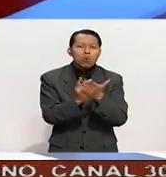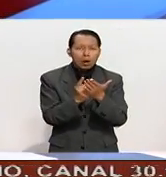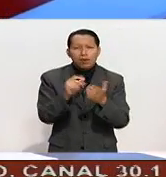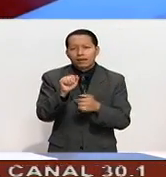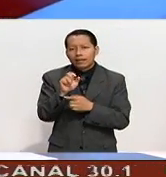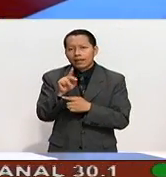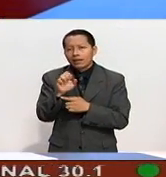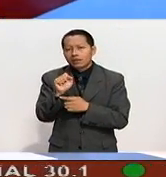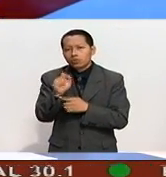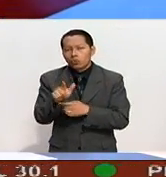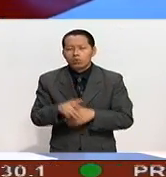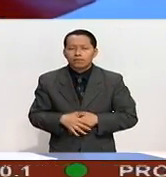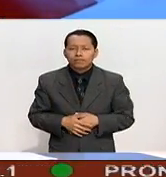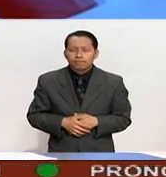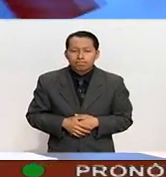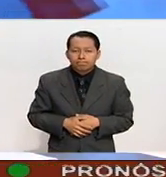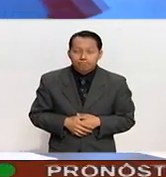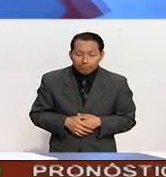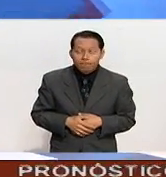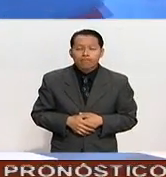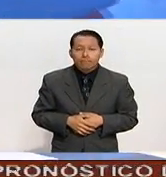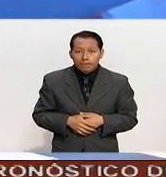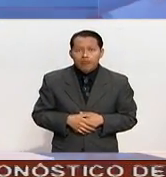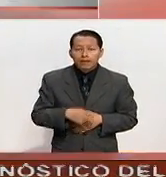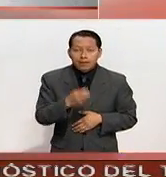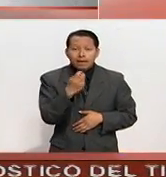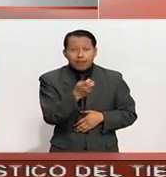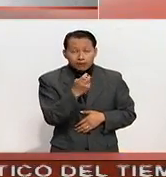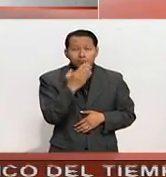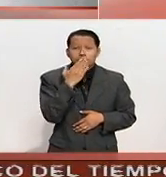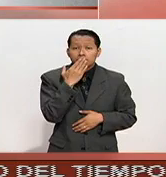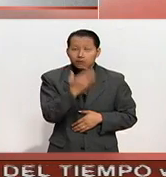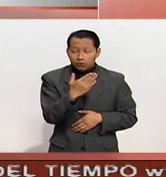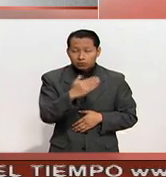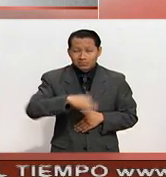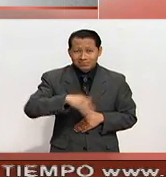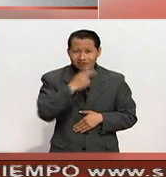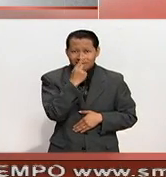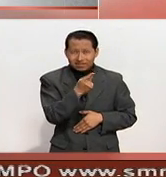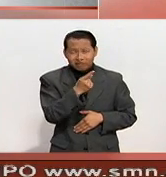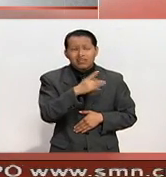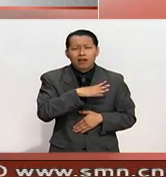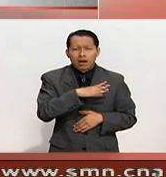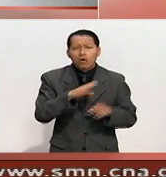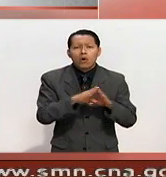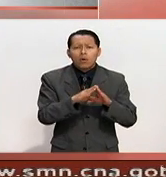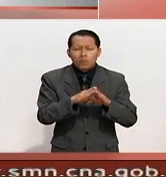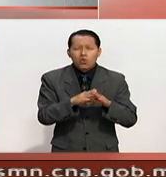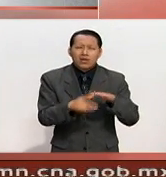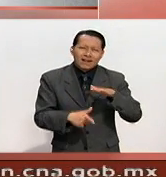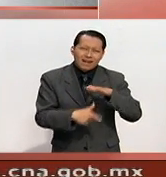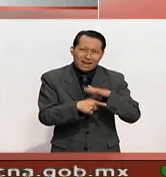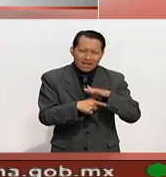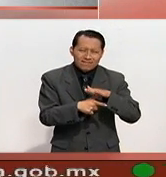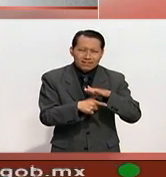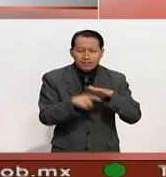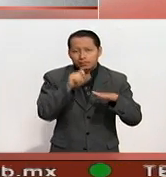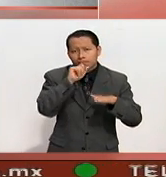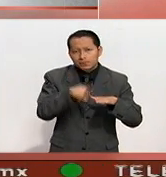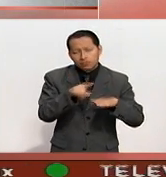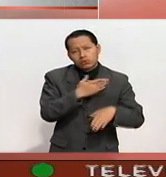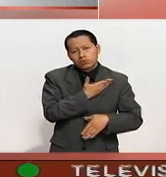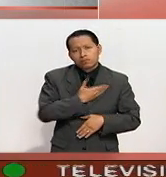la Sedesol. Es correcto, como les decía, existe este gabinete presidido por el presidente